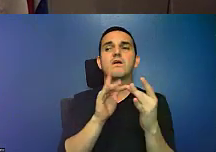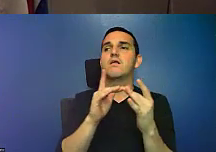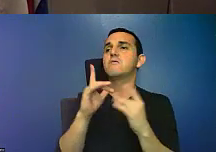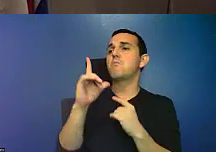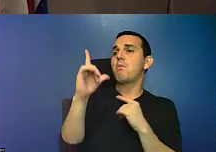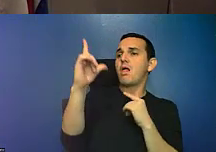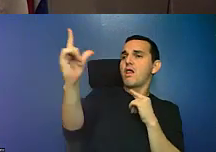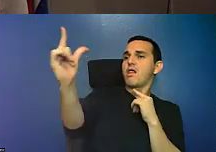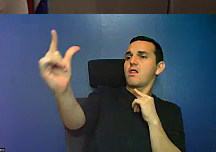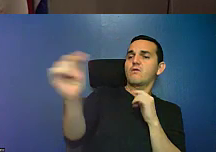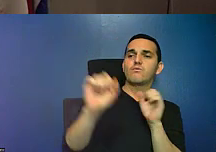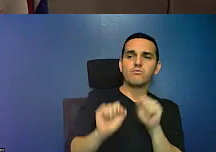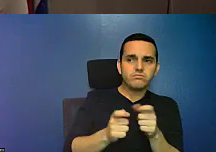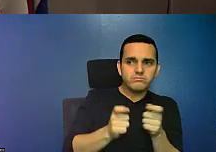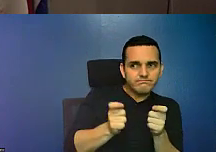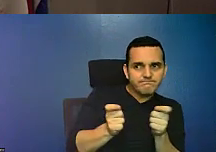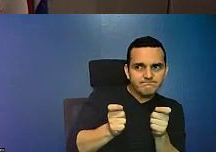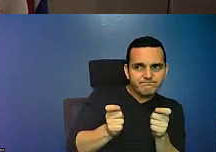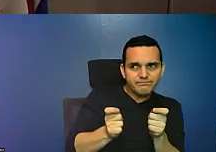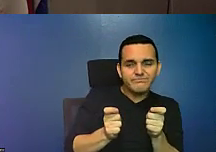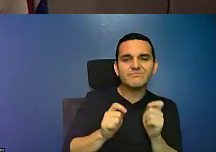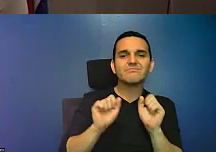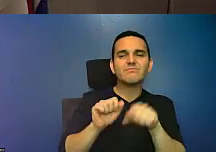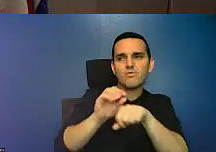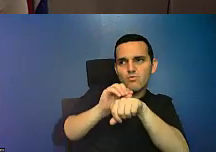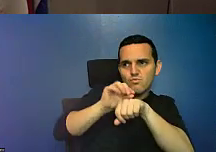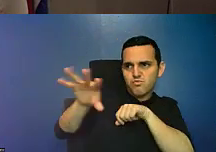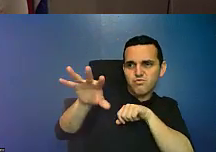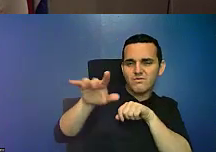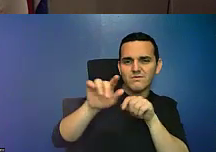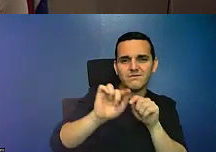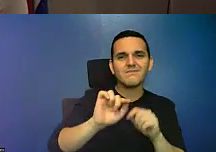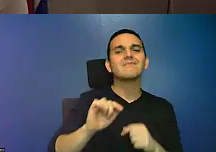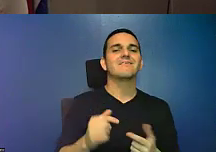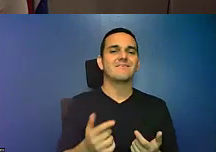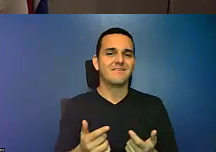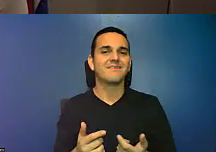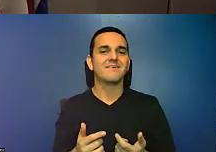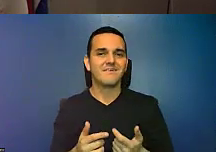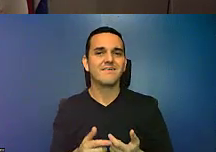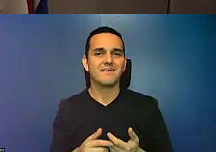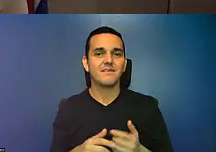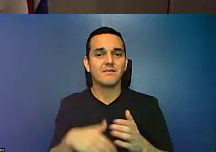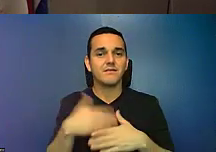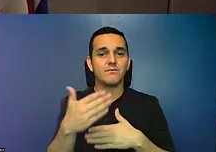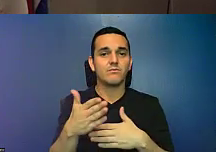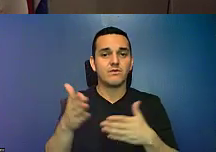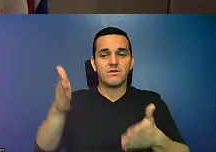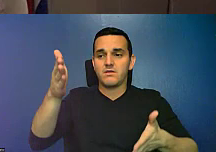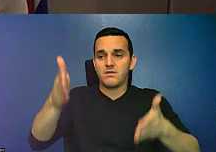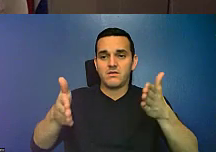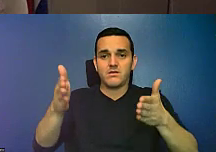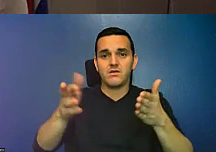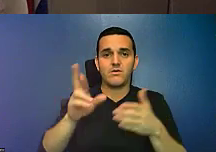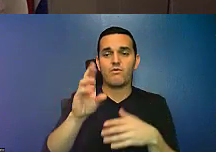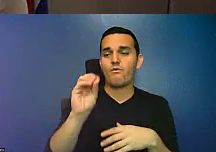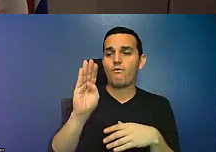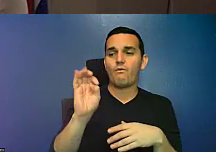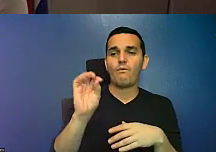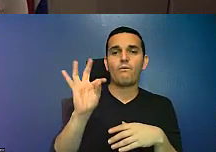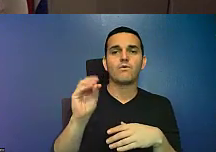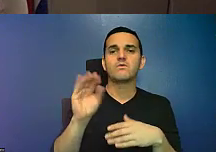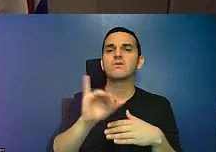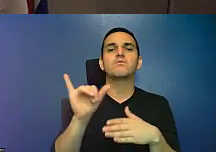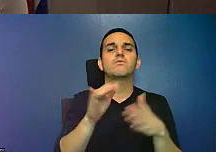y enviar los datos a la red. La parte de la articulación robótica es lo que conocemos como la planta. El